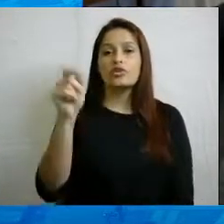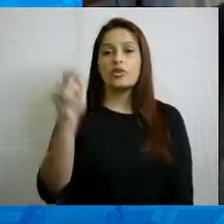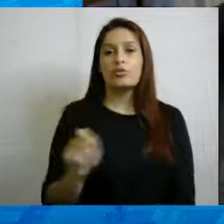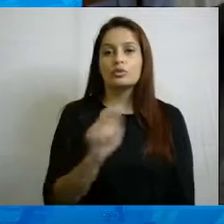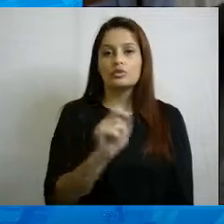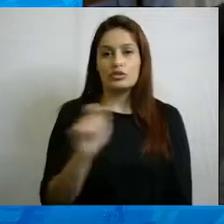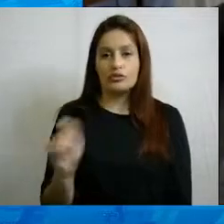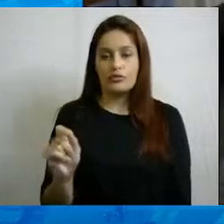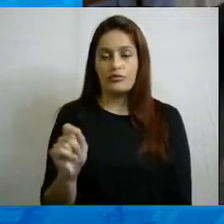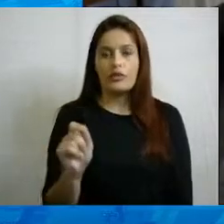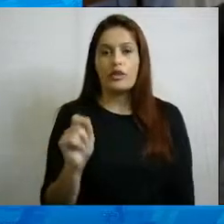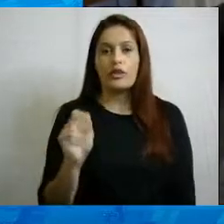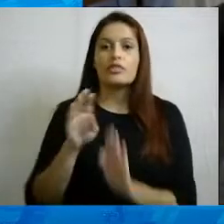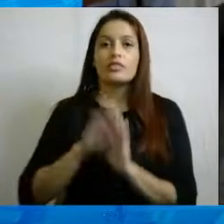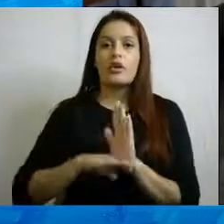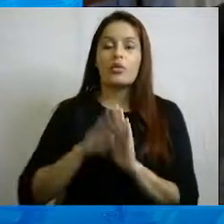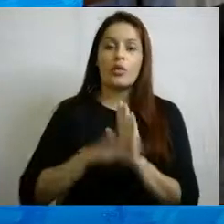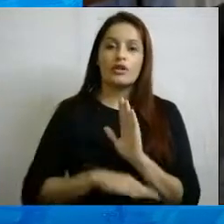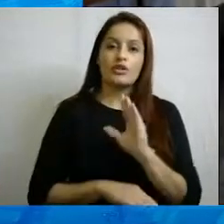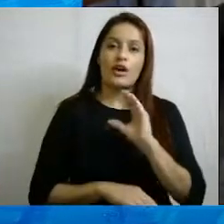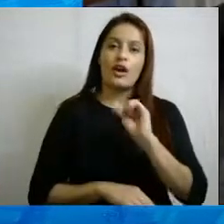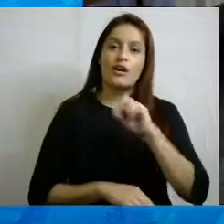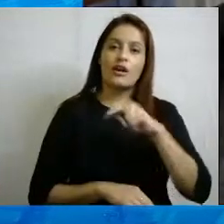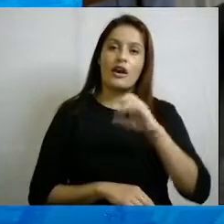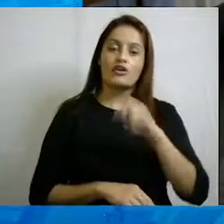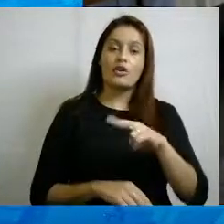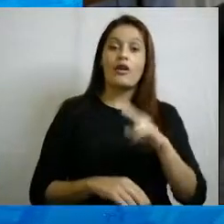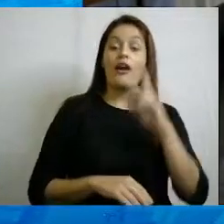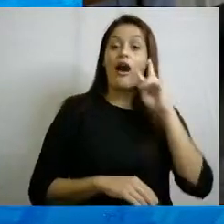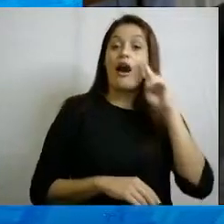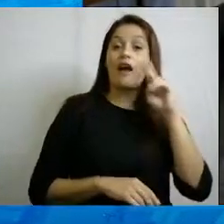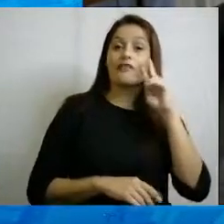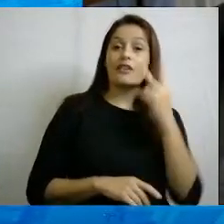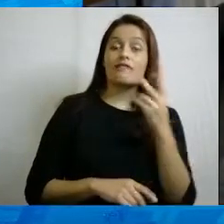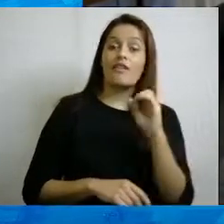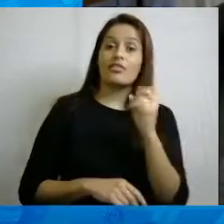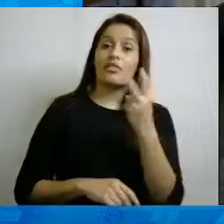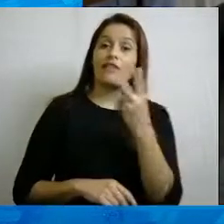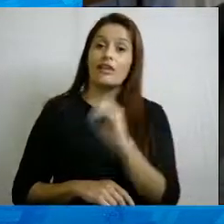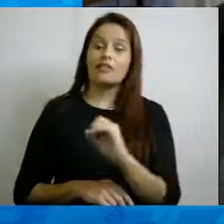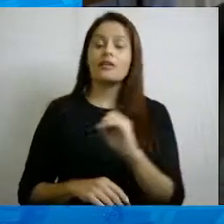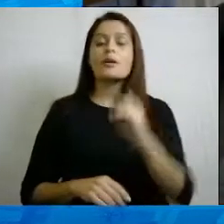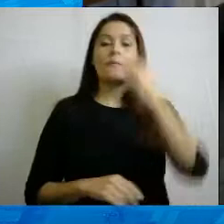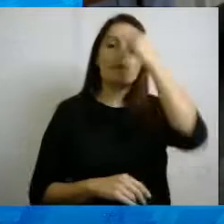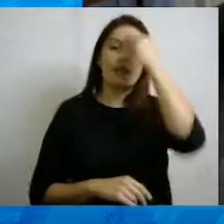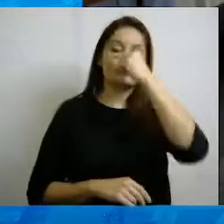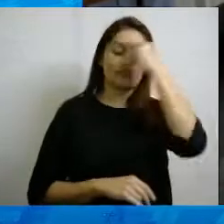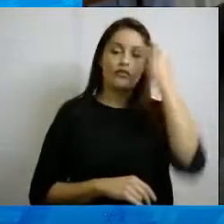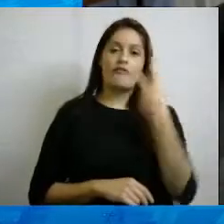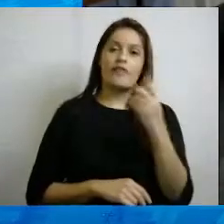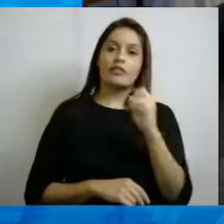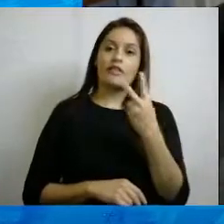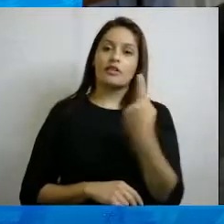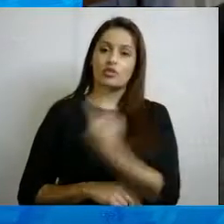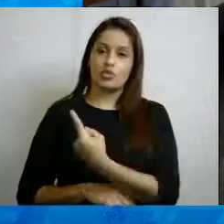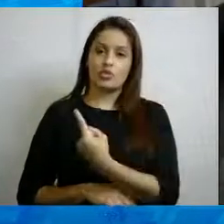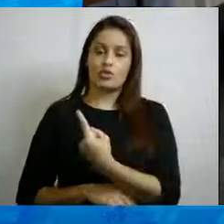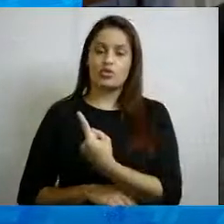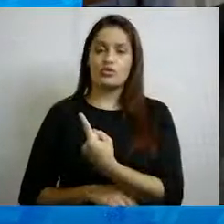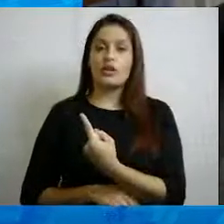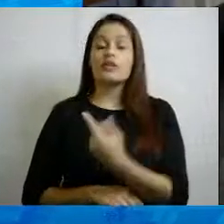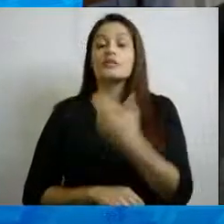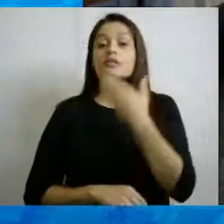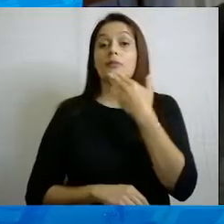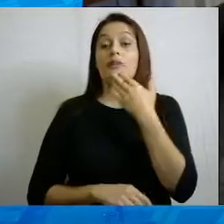25% de descuento del canon entre los meses de abril 2020 y marzo 2021. Esa fue la propuesta que se les hizo, además